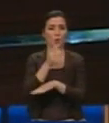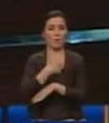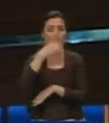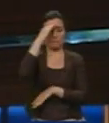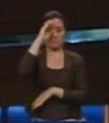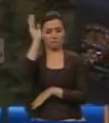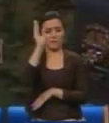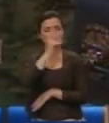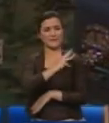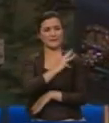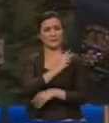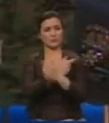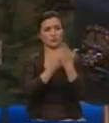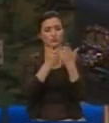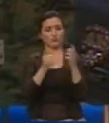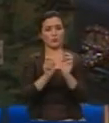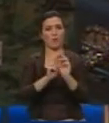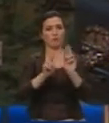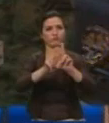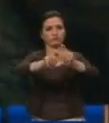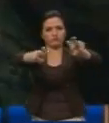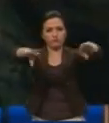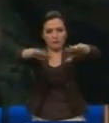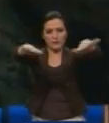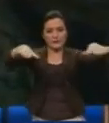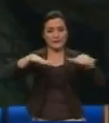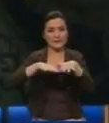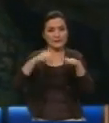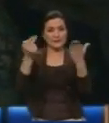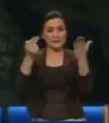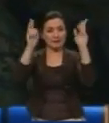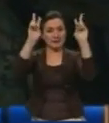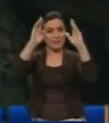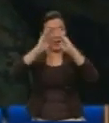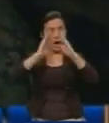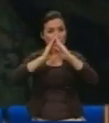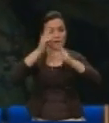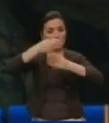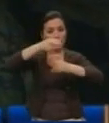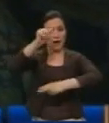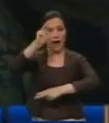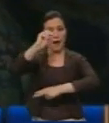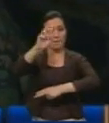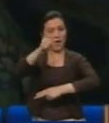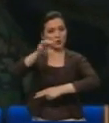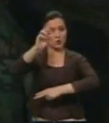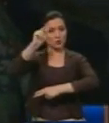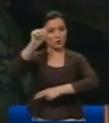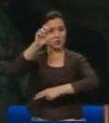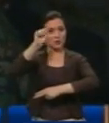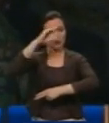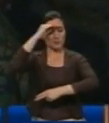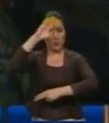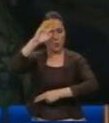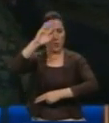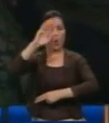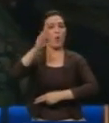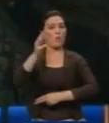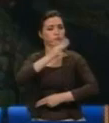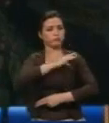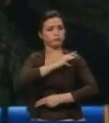Shell, en un salón del Fuerte Militar Amazonas. Adoloridos por la pérdida de estos 22 jóvenes que